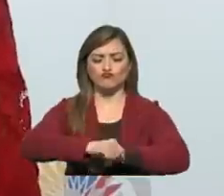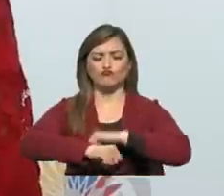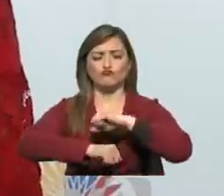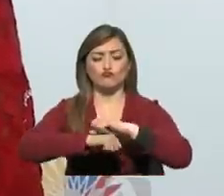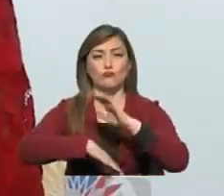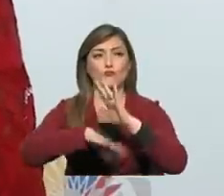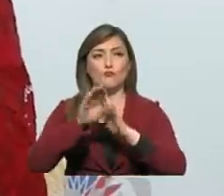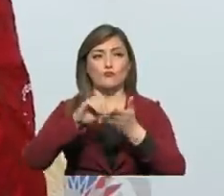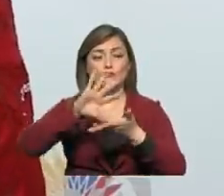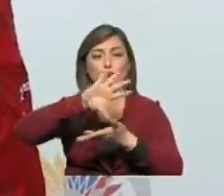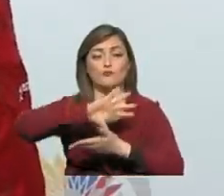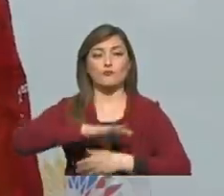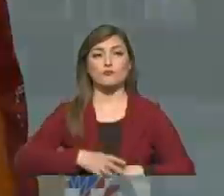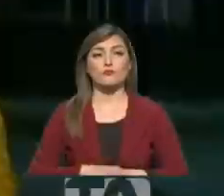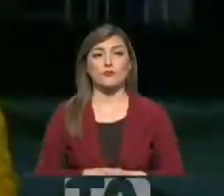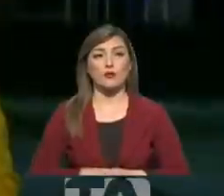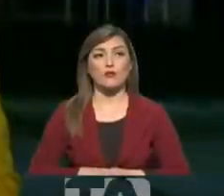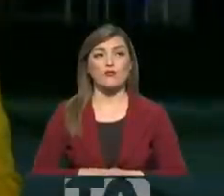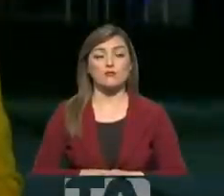mayoría legislativa.